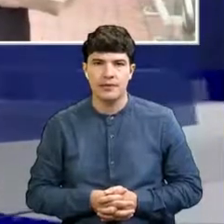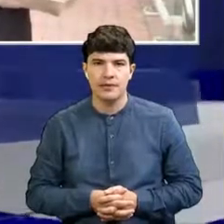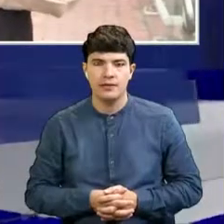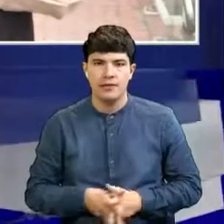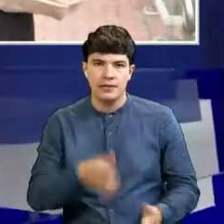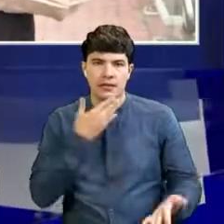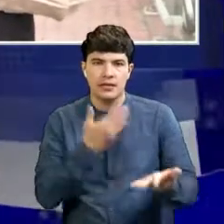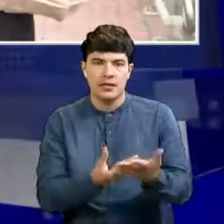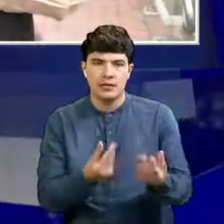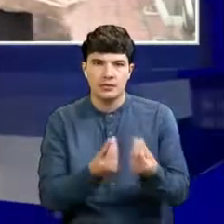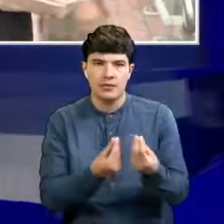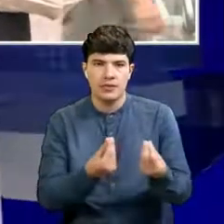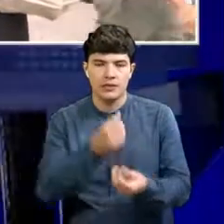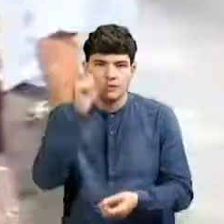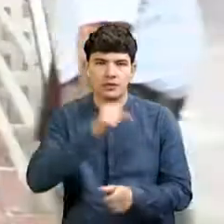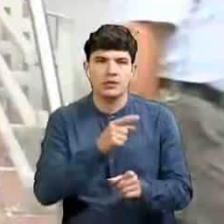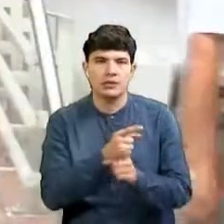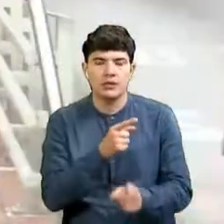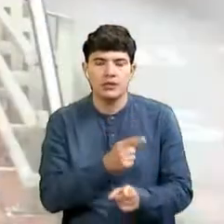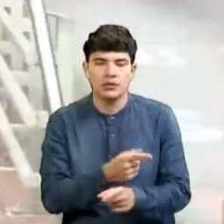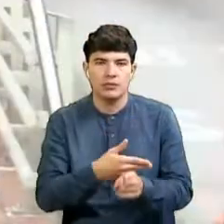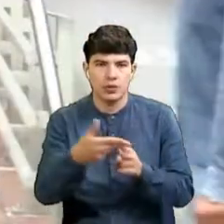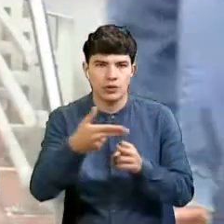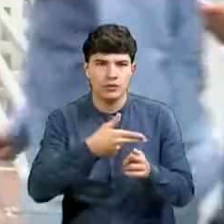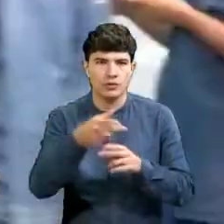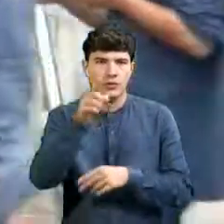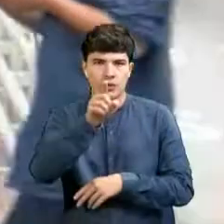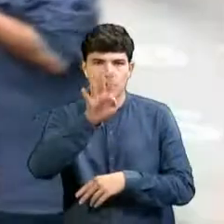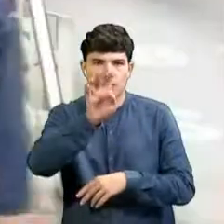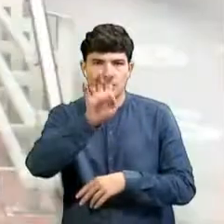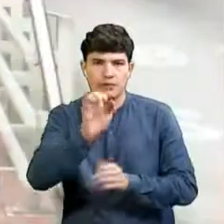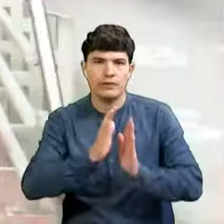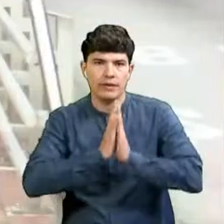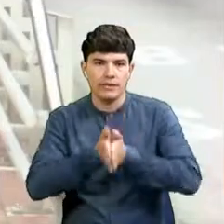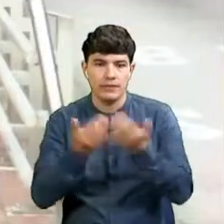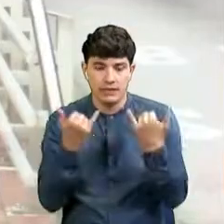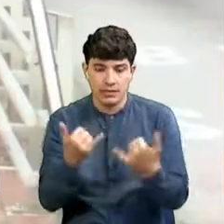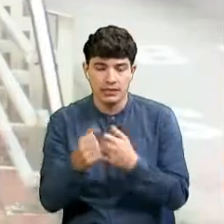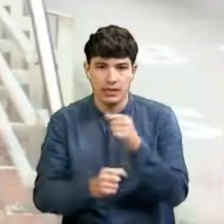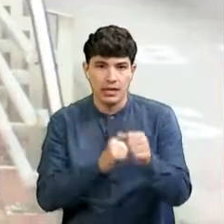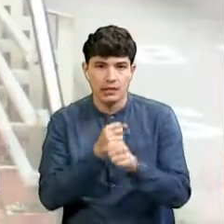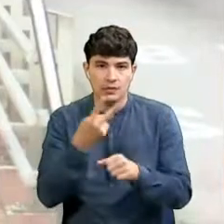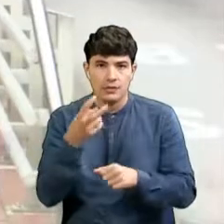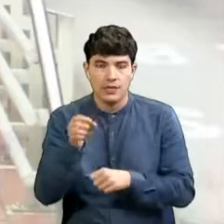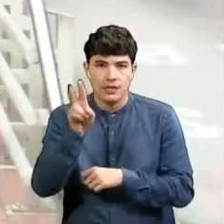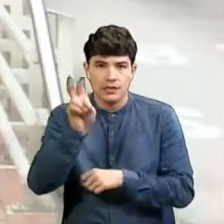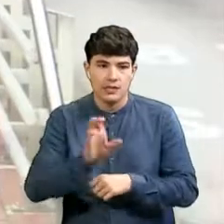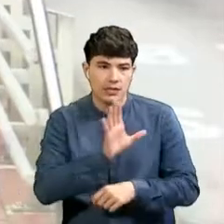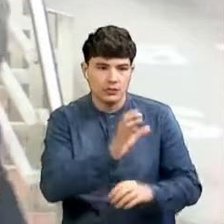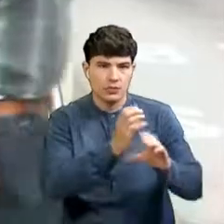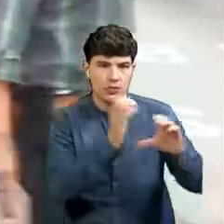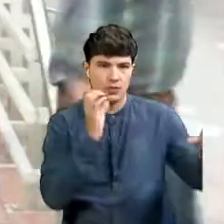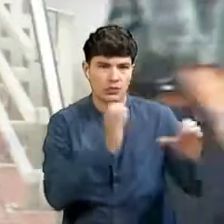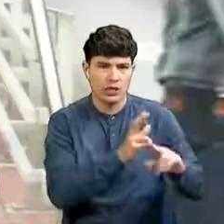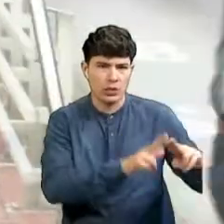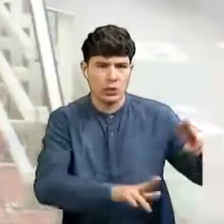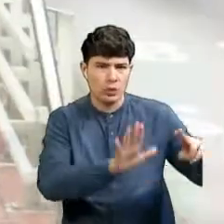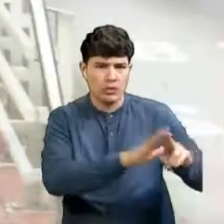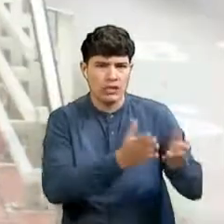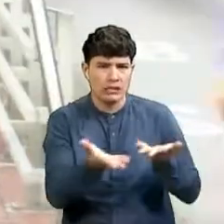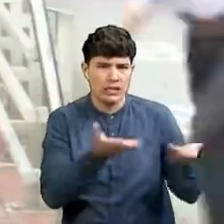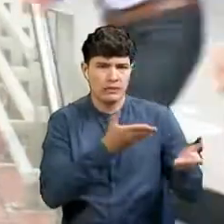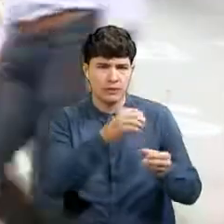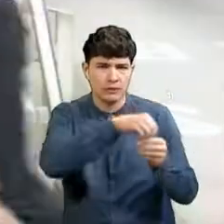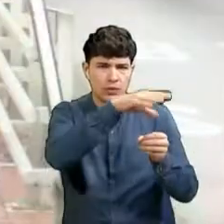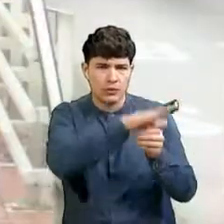gracias compañeros del estudio a partir del 19 de diciembre del presente año se acabarán las rutas convencionales de transporte urbano